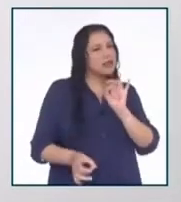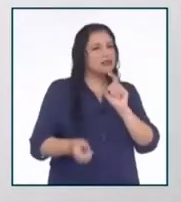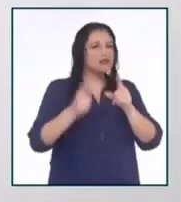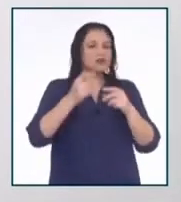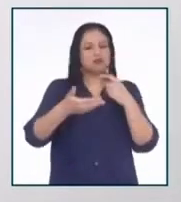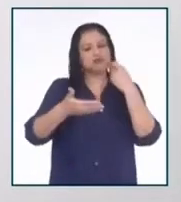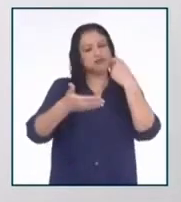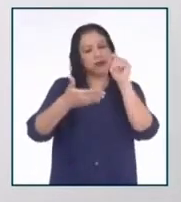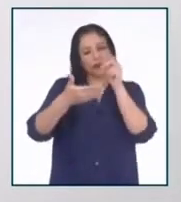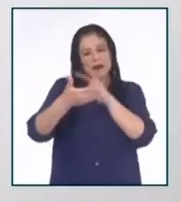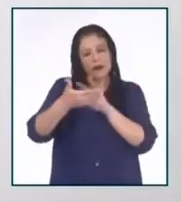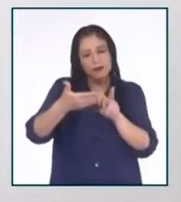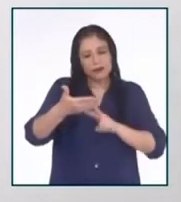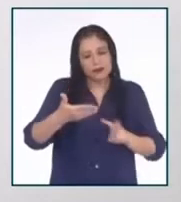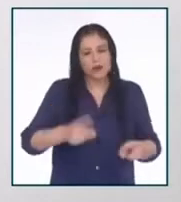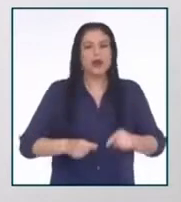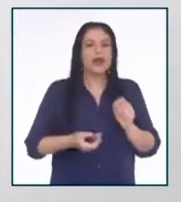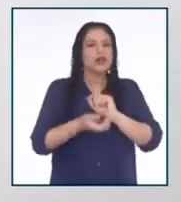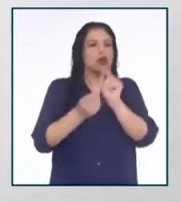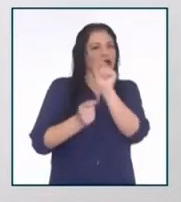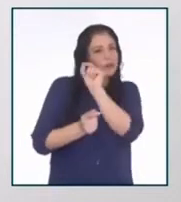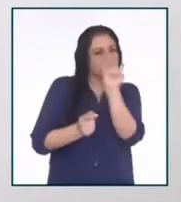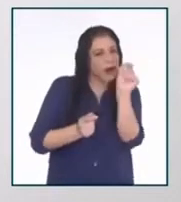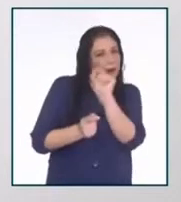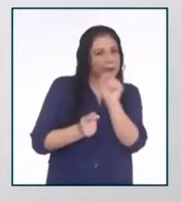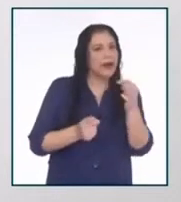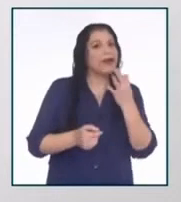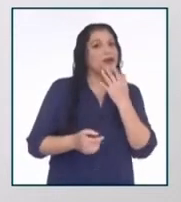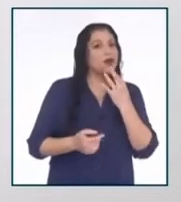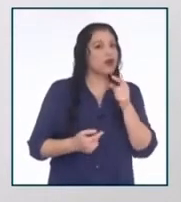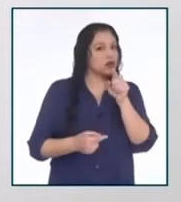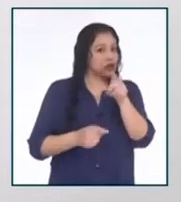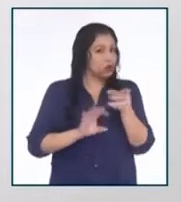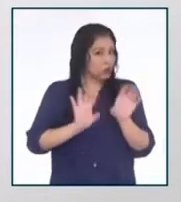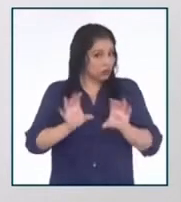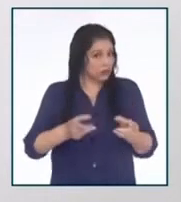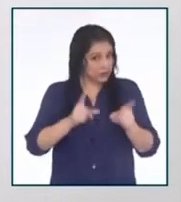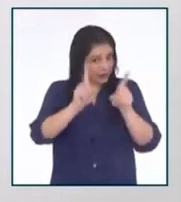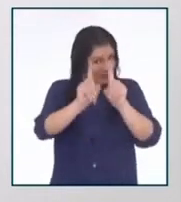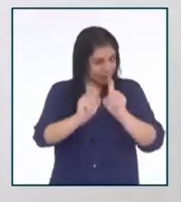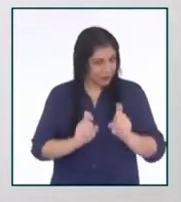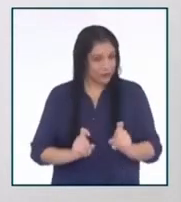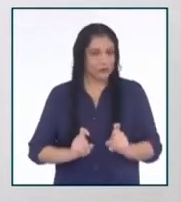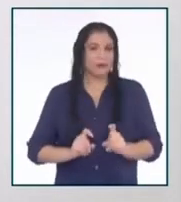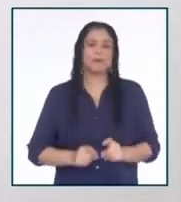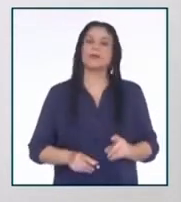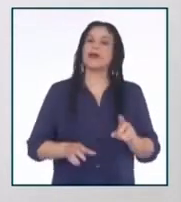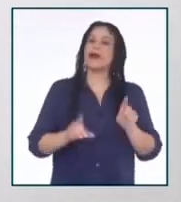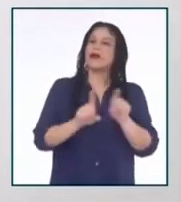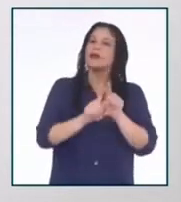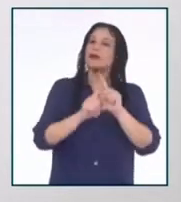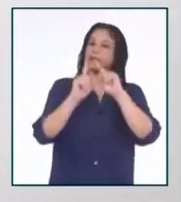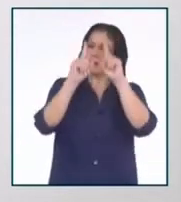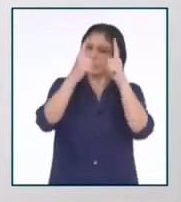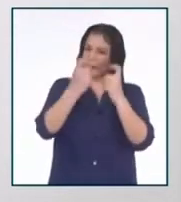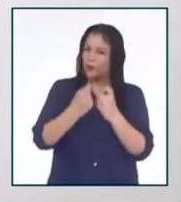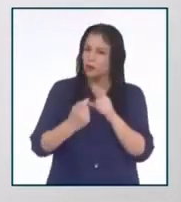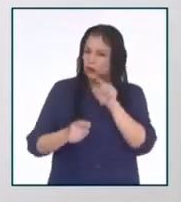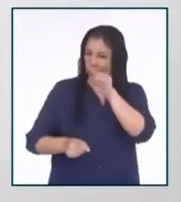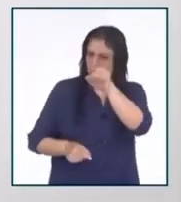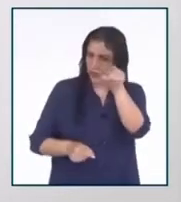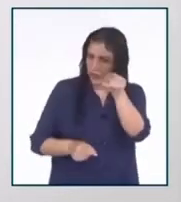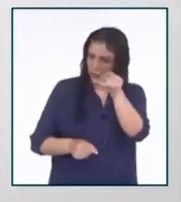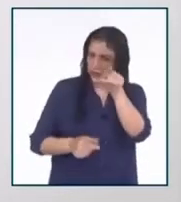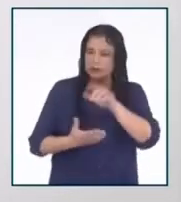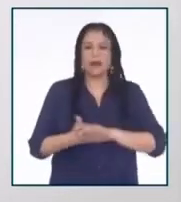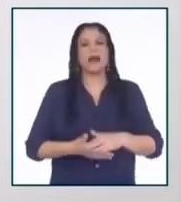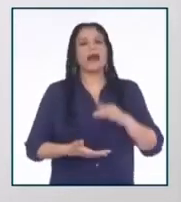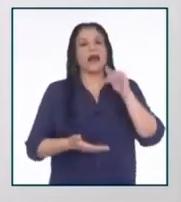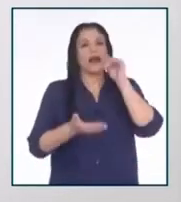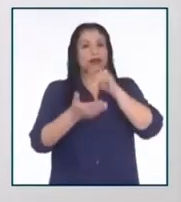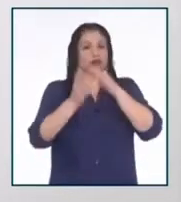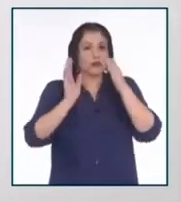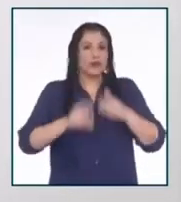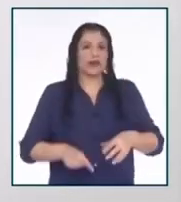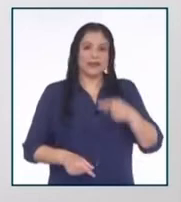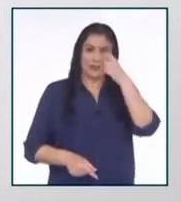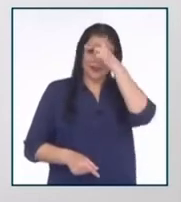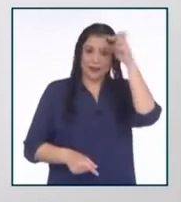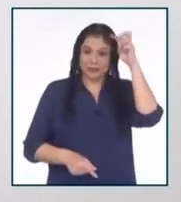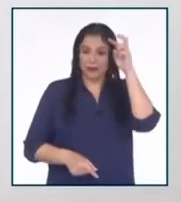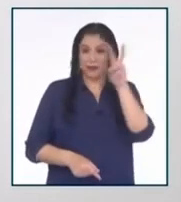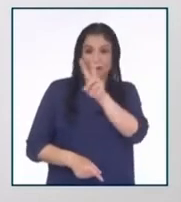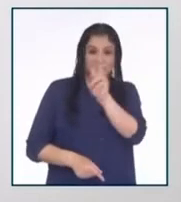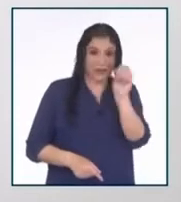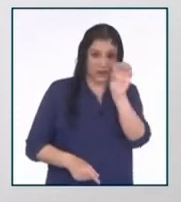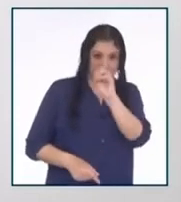la revisión y las marcas que estuviste haciendo? También pregunto a las y los adolescentes de la promo